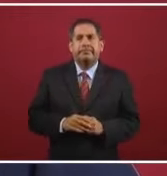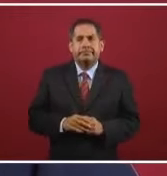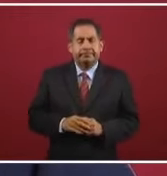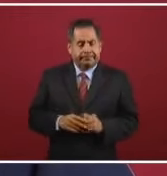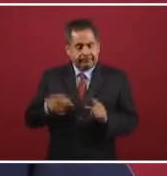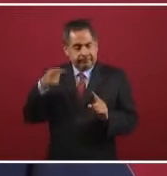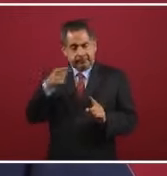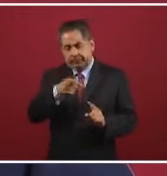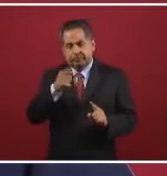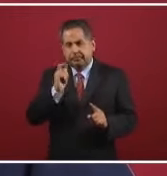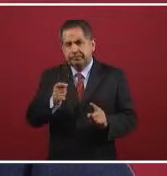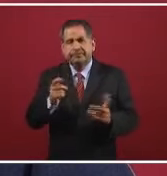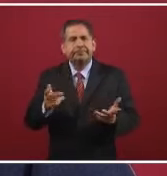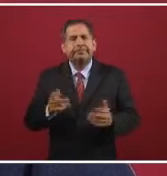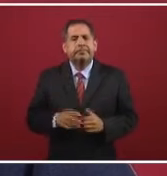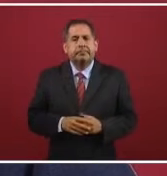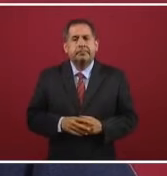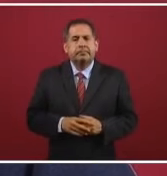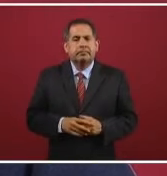específica,